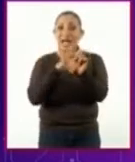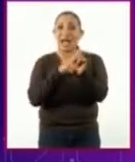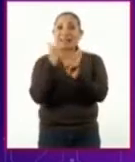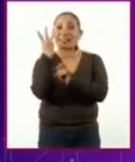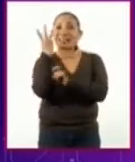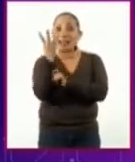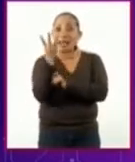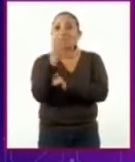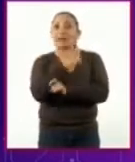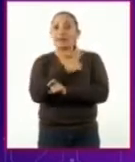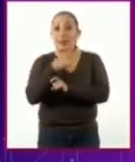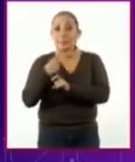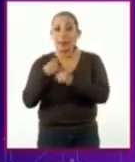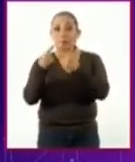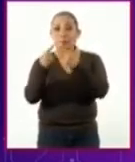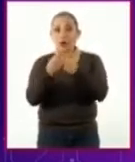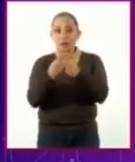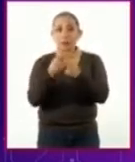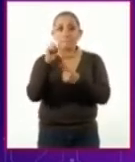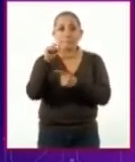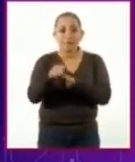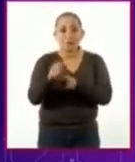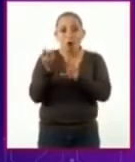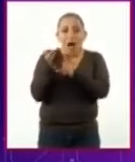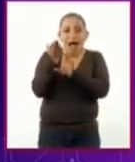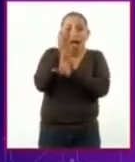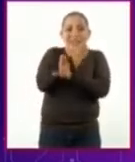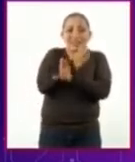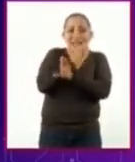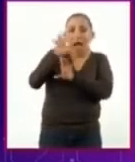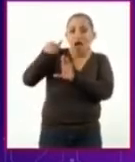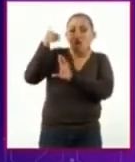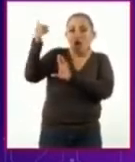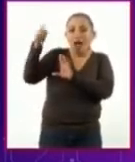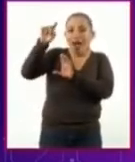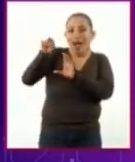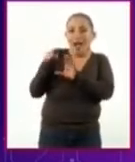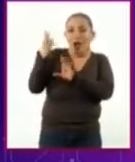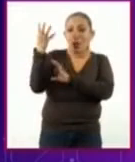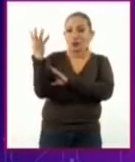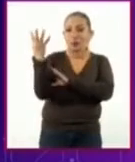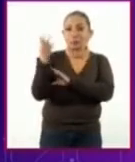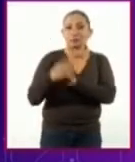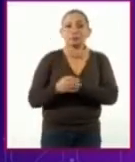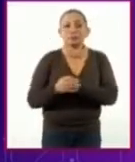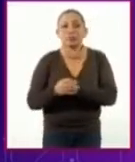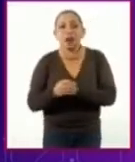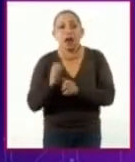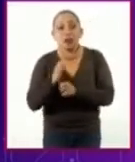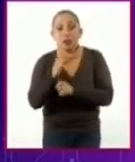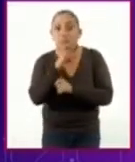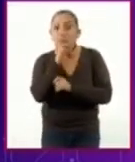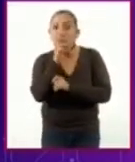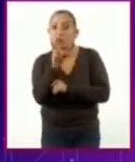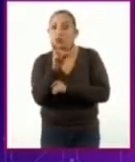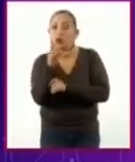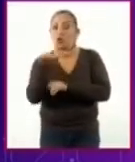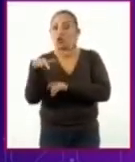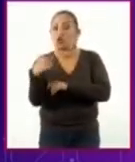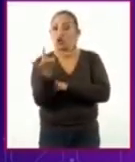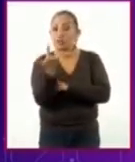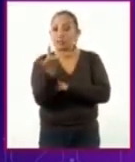3, debemos multiplicar por el número que lo antecede, es decir, por 4. De lo cual obtenemos